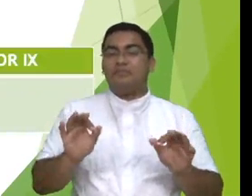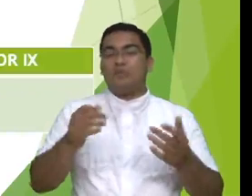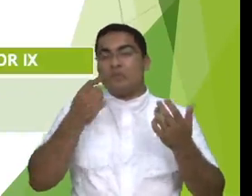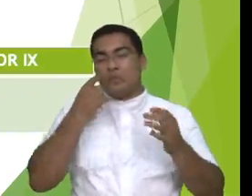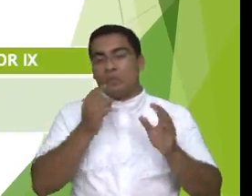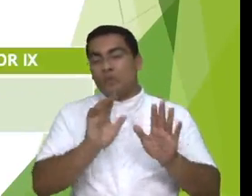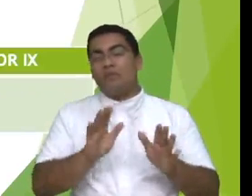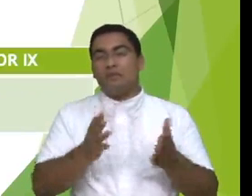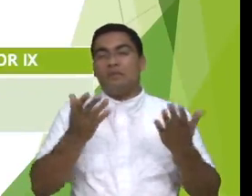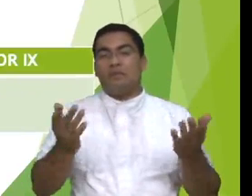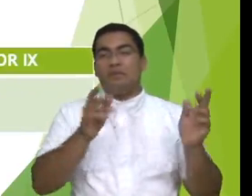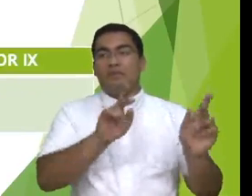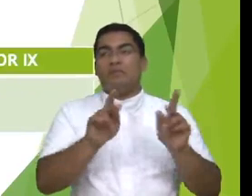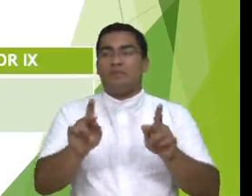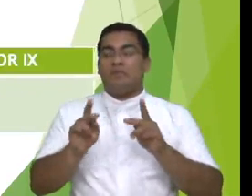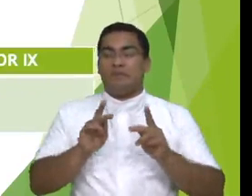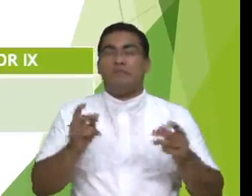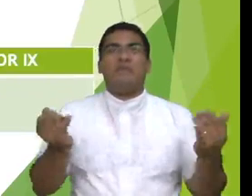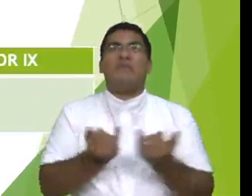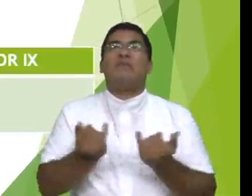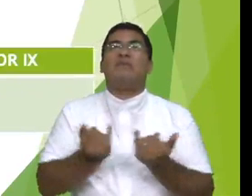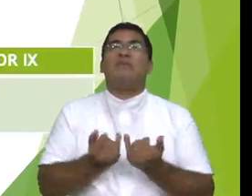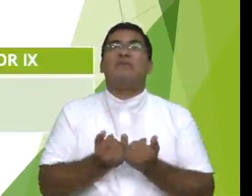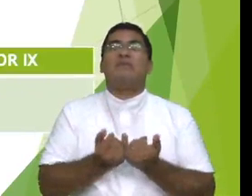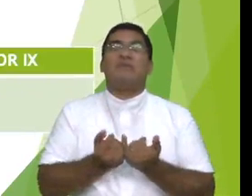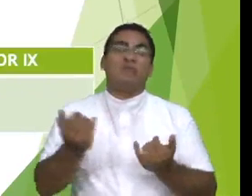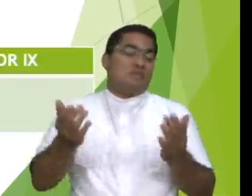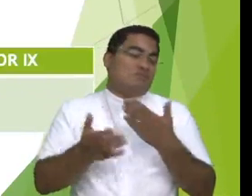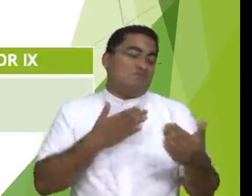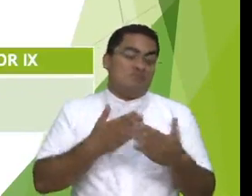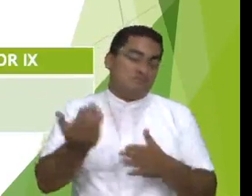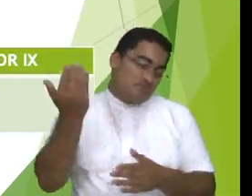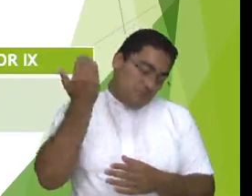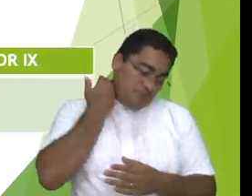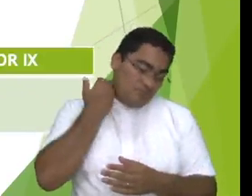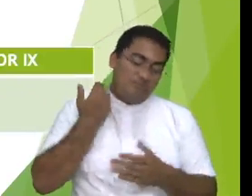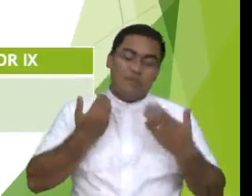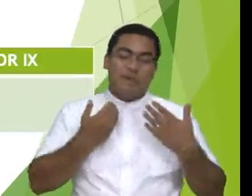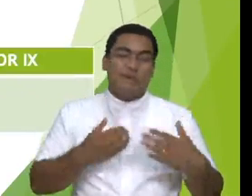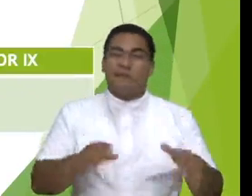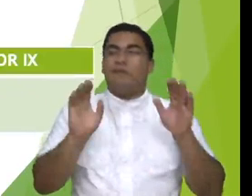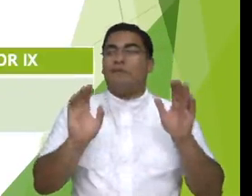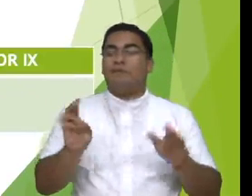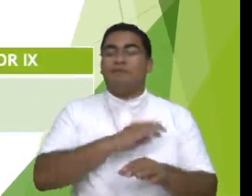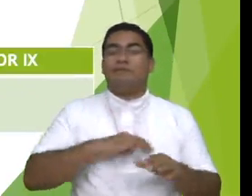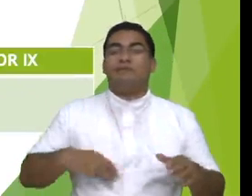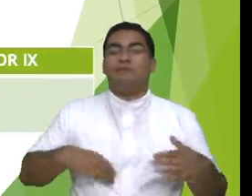apropiado para estos pacientes, aún siendo un producto caro, ¿verdad? Se está haciendo el esfuerzo el Ministerio de Salud